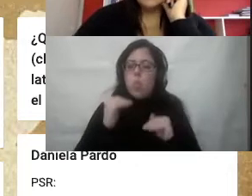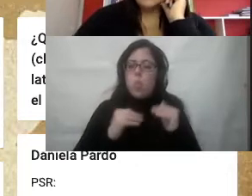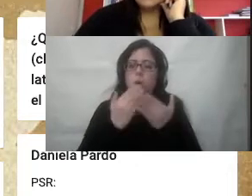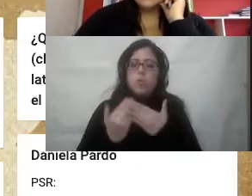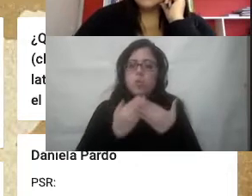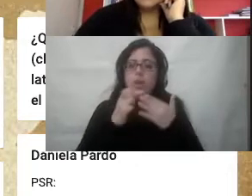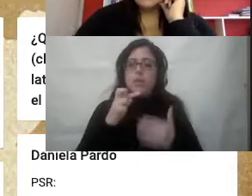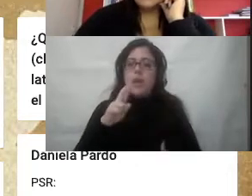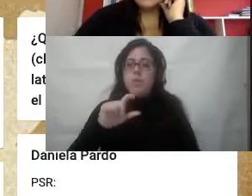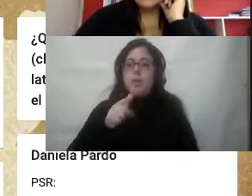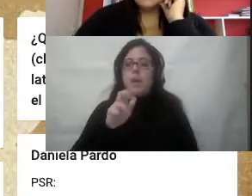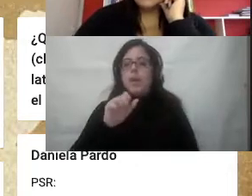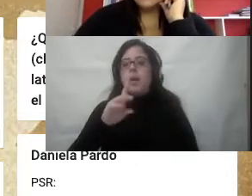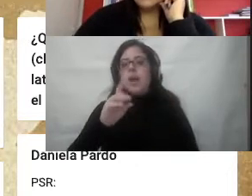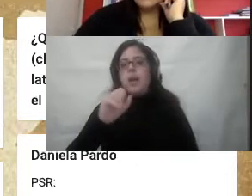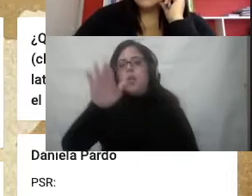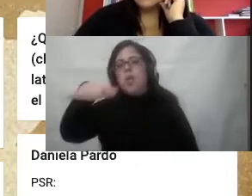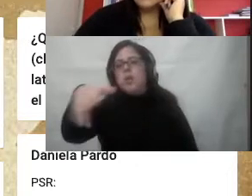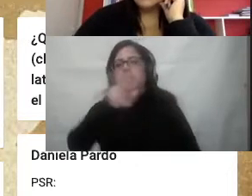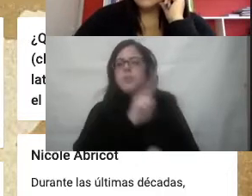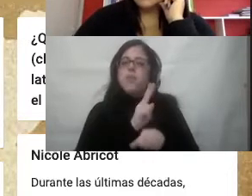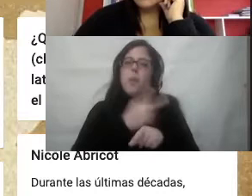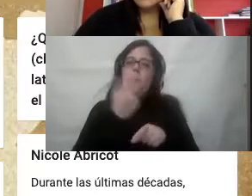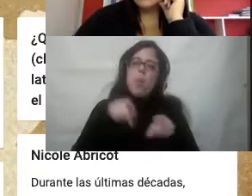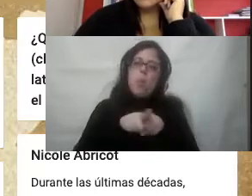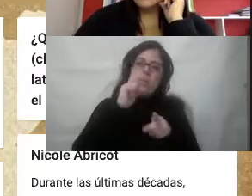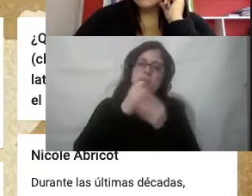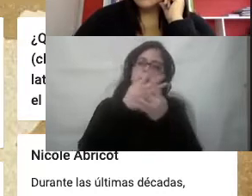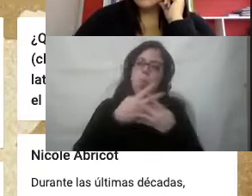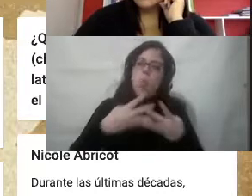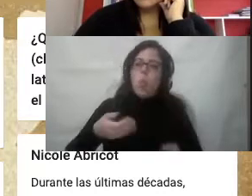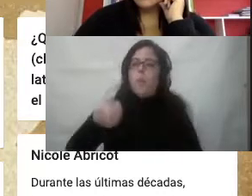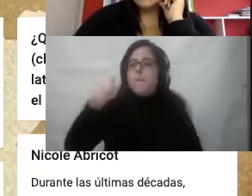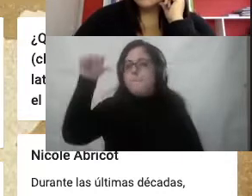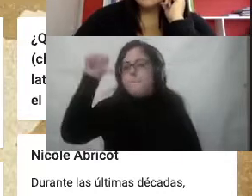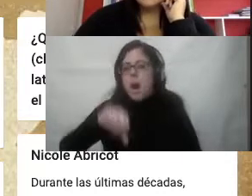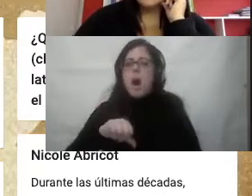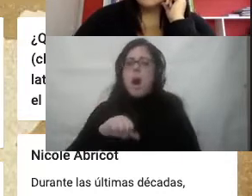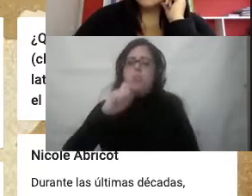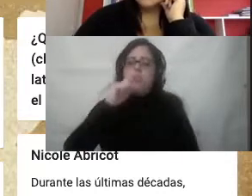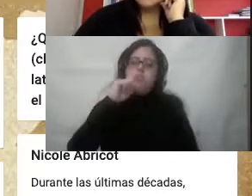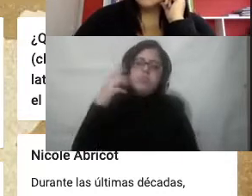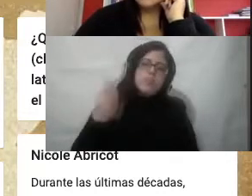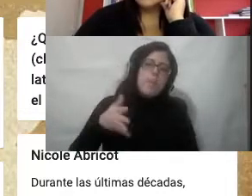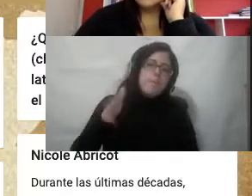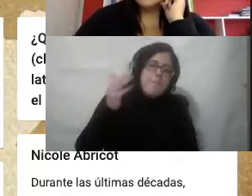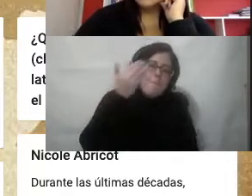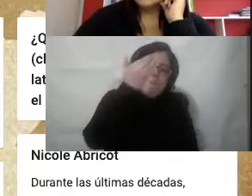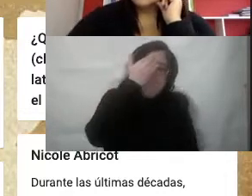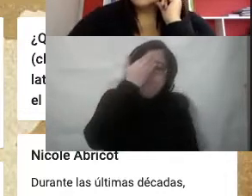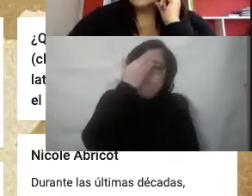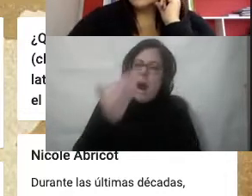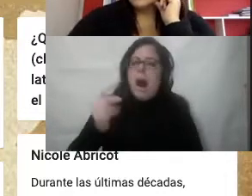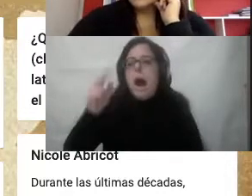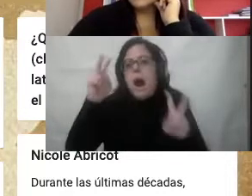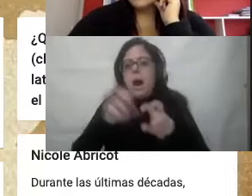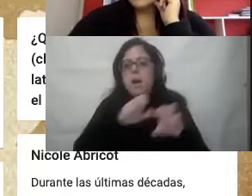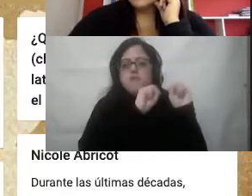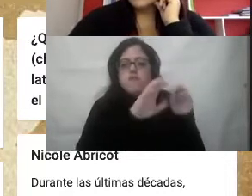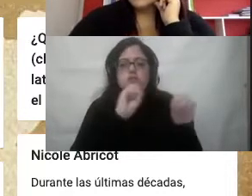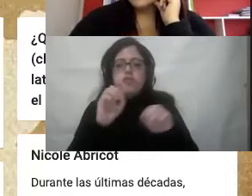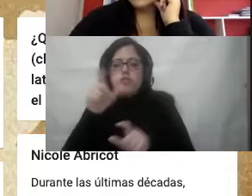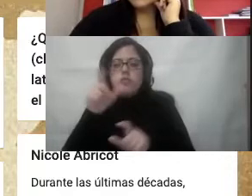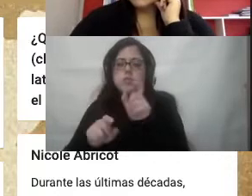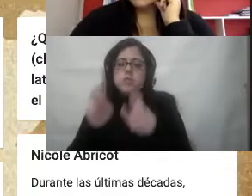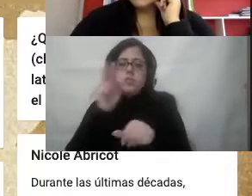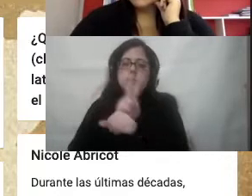dicen, profe, pero en realidad el currículum es como el maligno, ¿ya? Como el elemento malo de la formación de profesores, como que es un